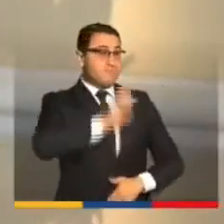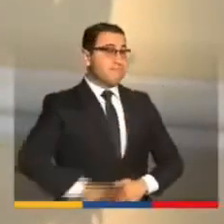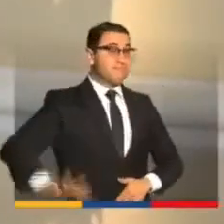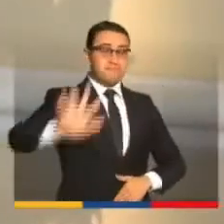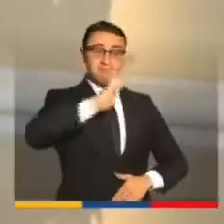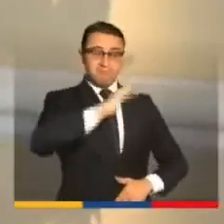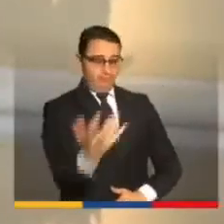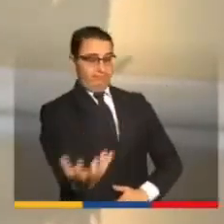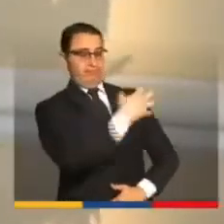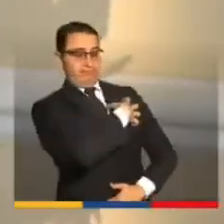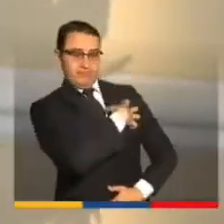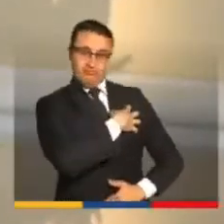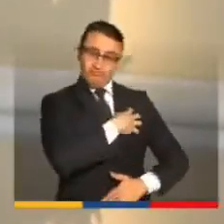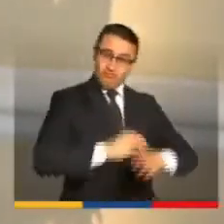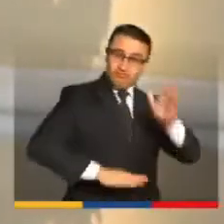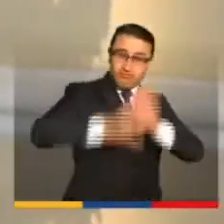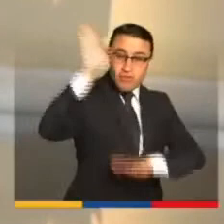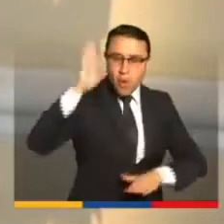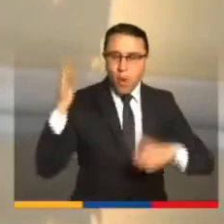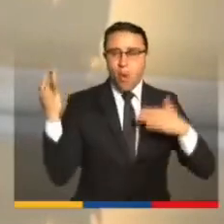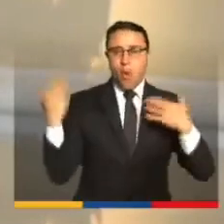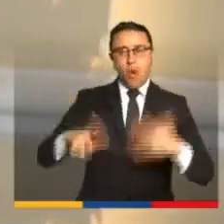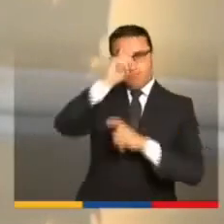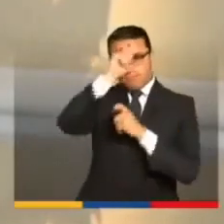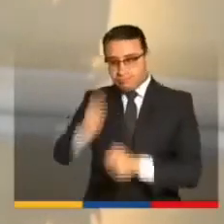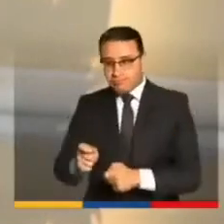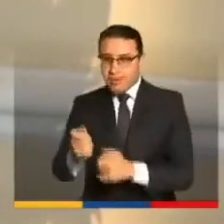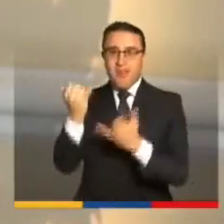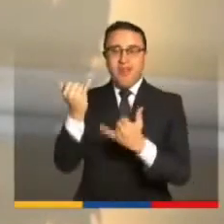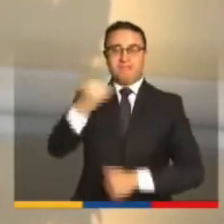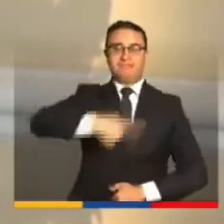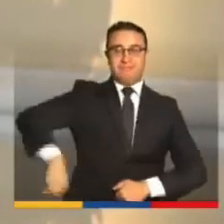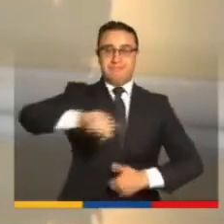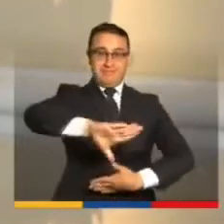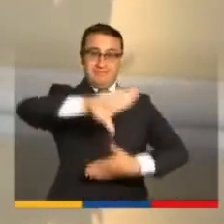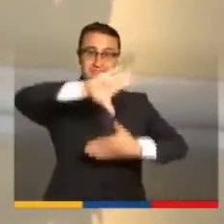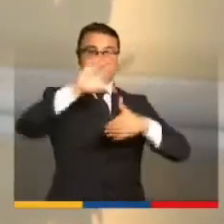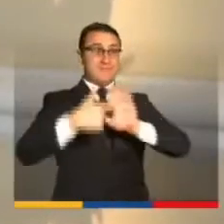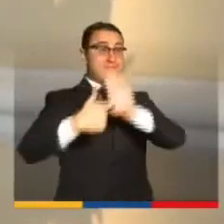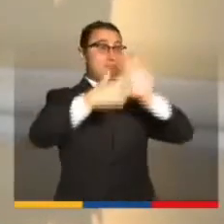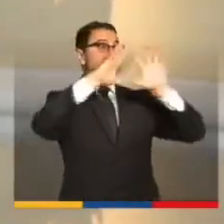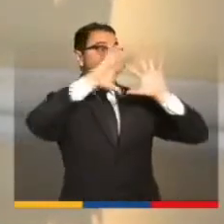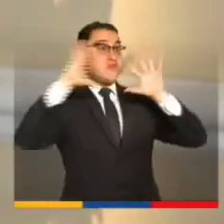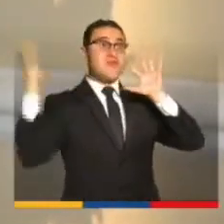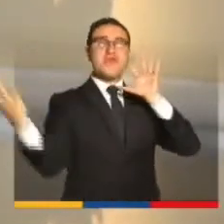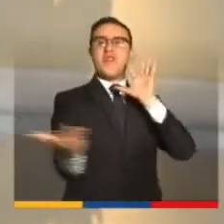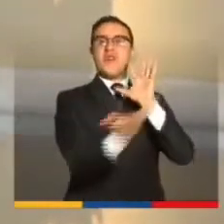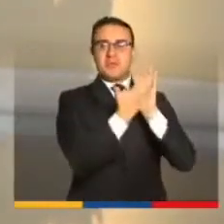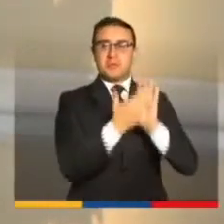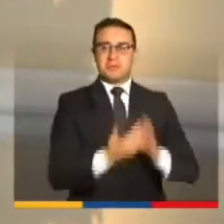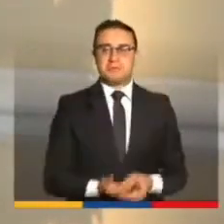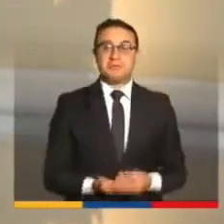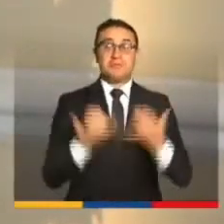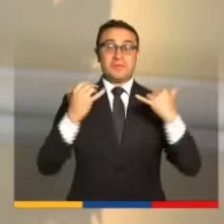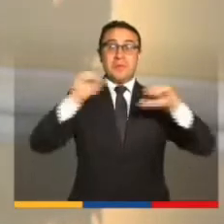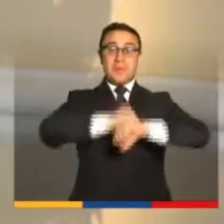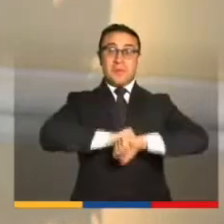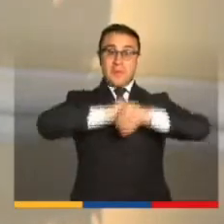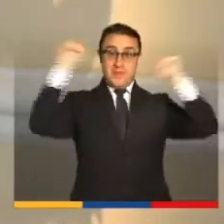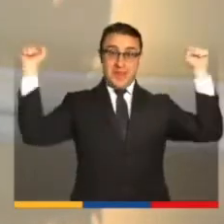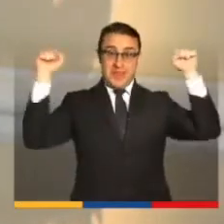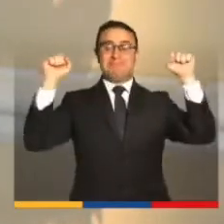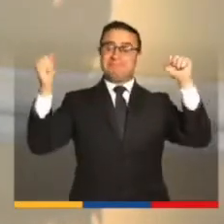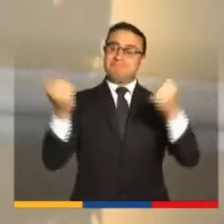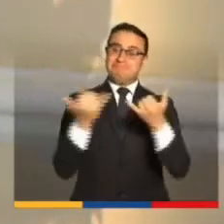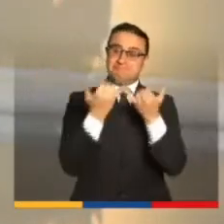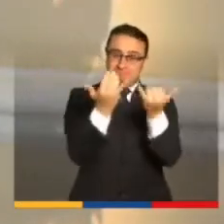nacionales. Hoy nos convocan nuestras referentes, no solo continentales, sino mundiales. Esta mañana tendremos el honor de compartir